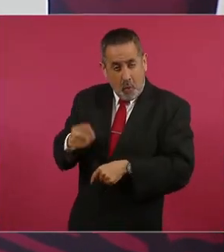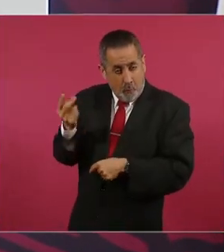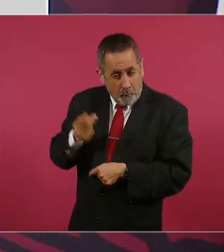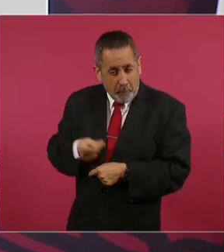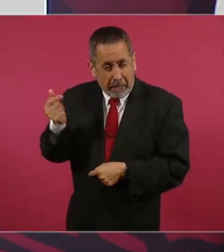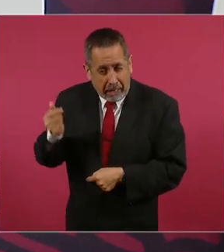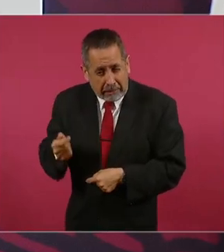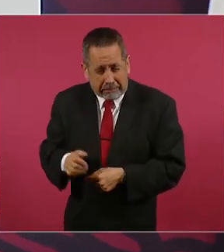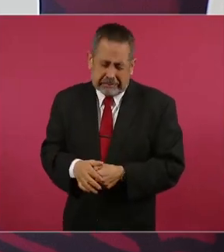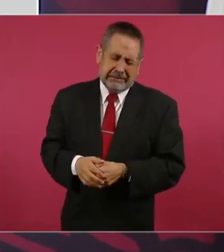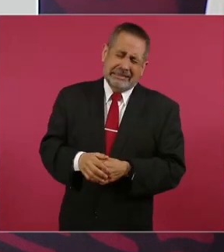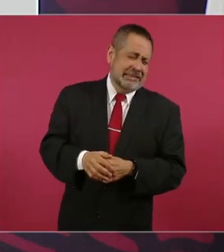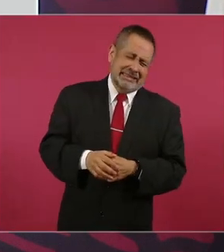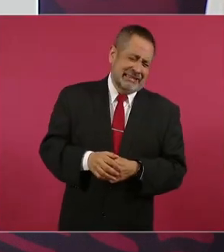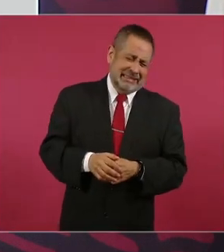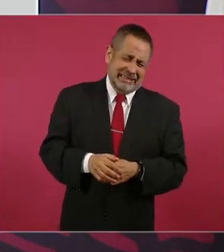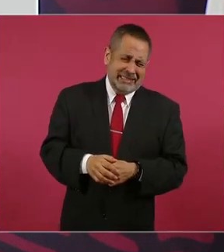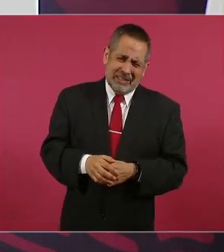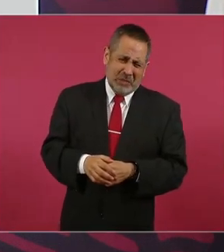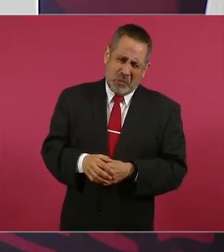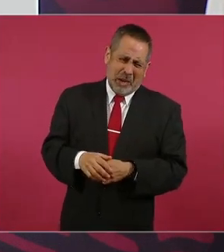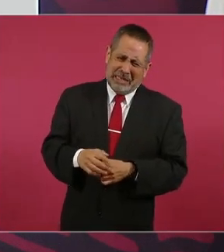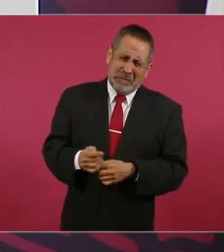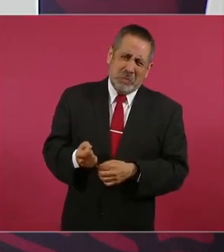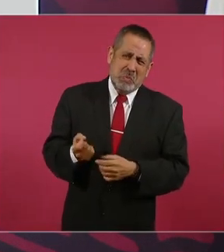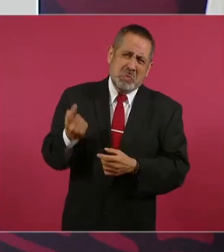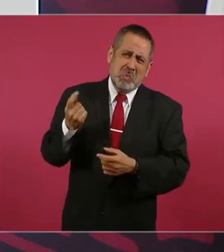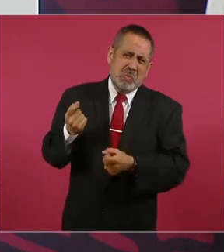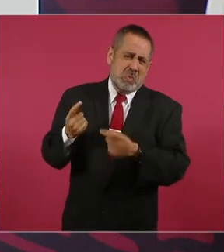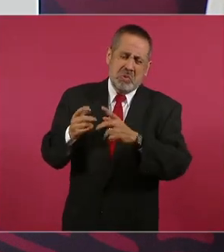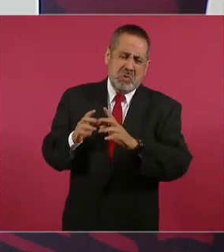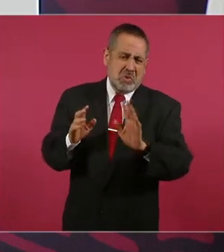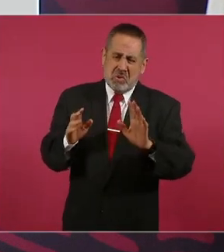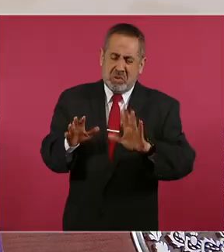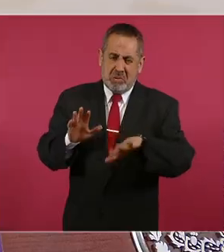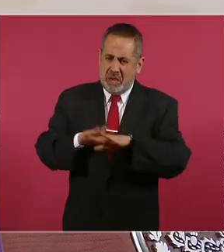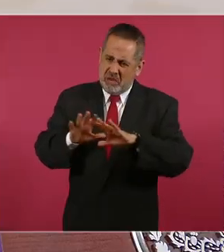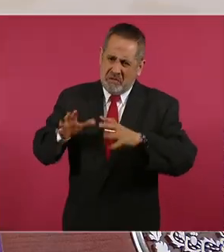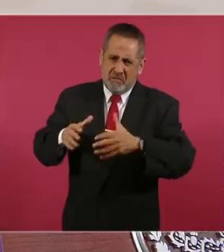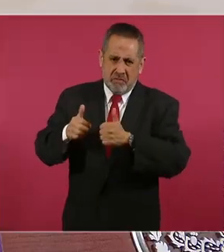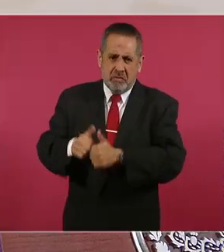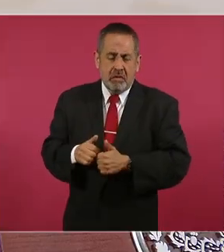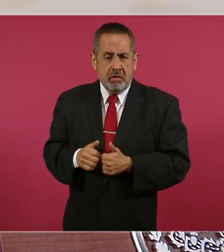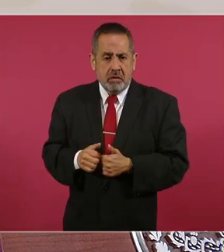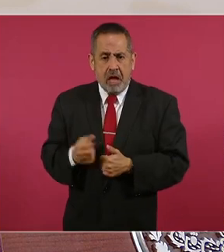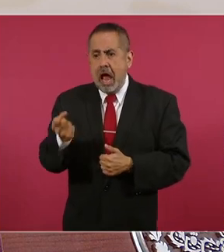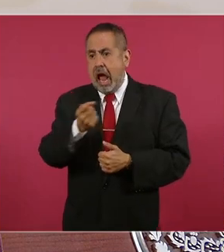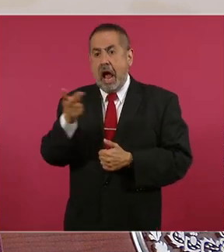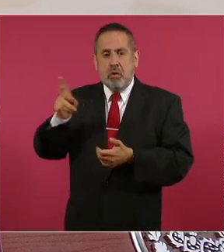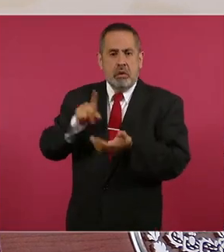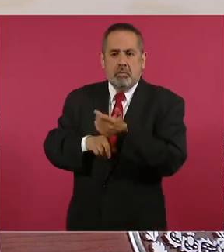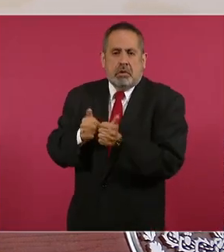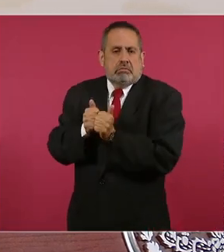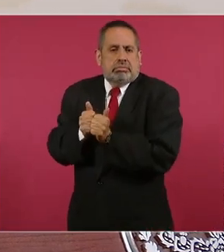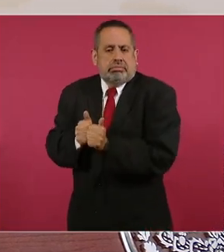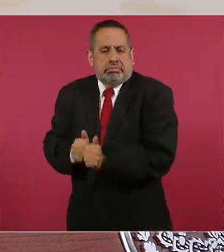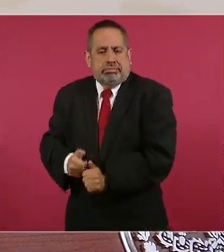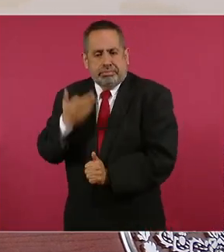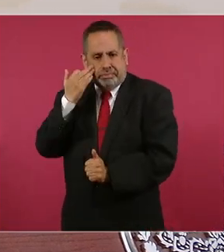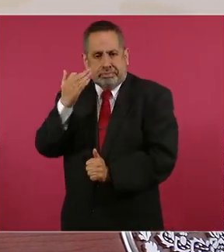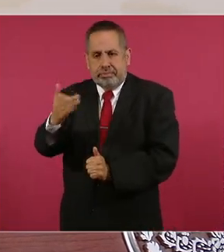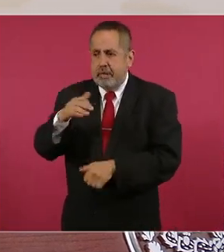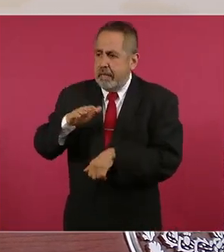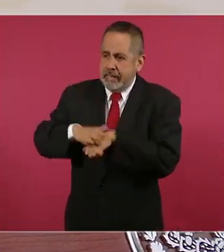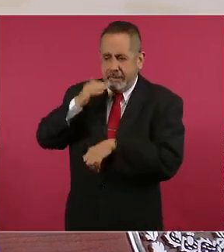es muy raro que suceda, por eso hasta se pasan y se quieren quedar